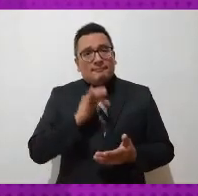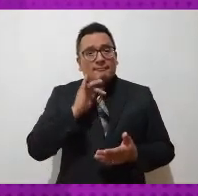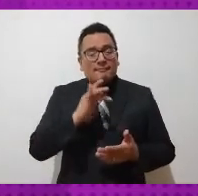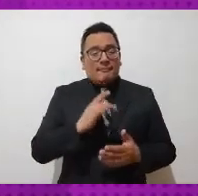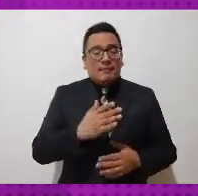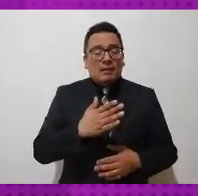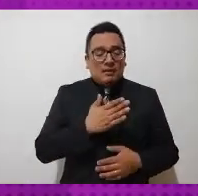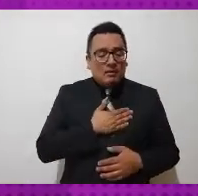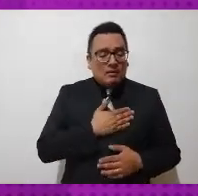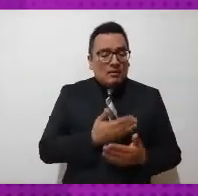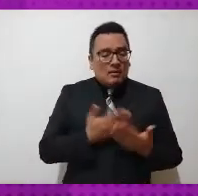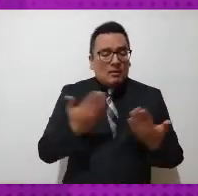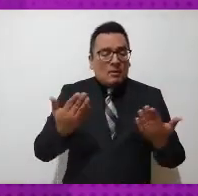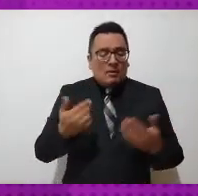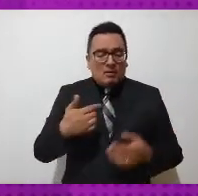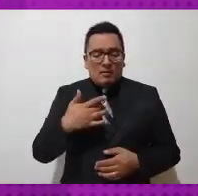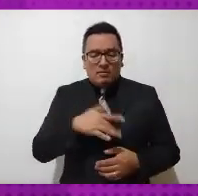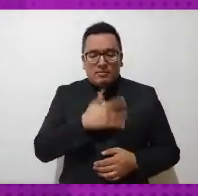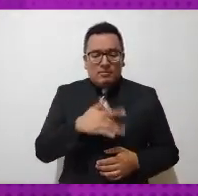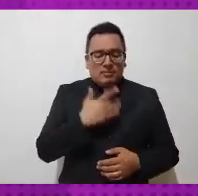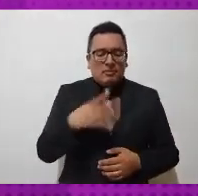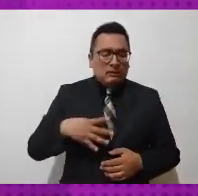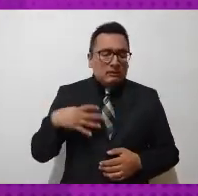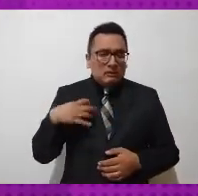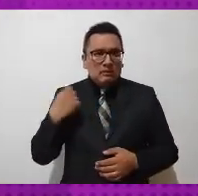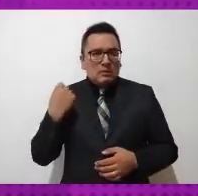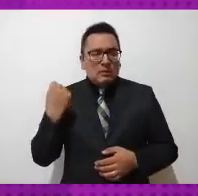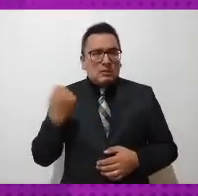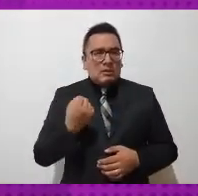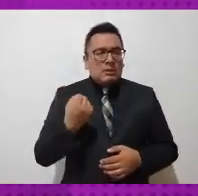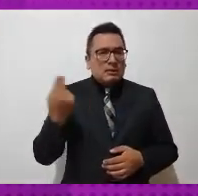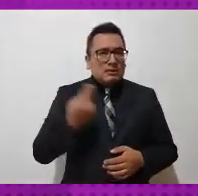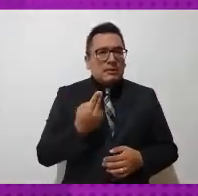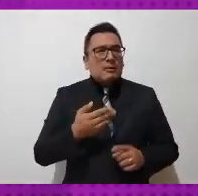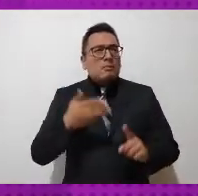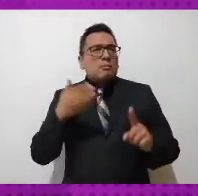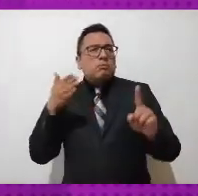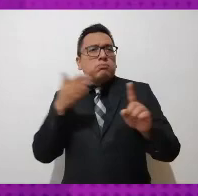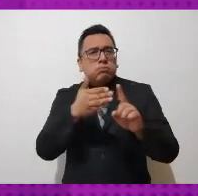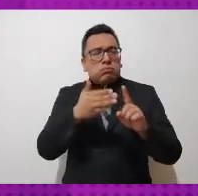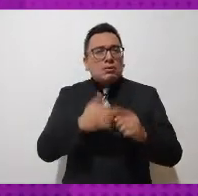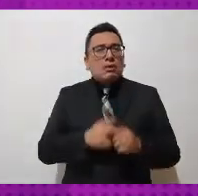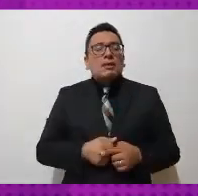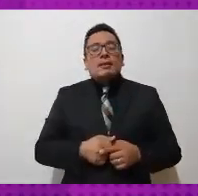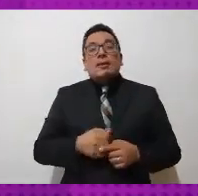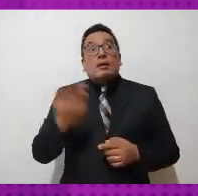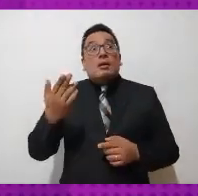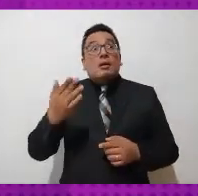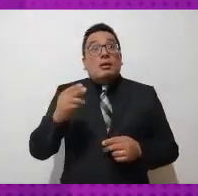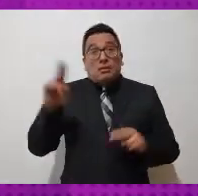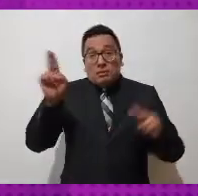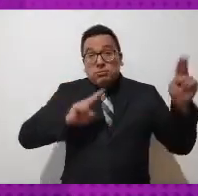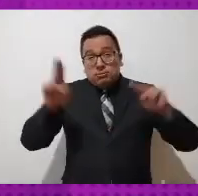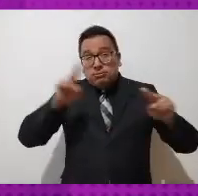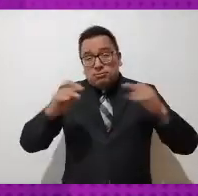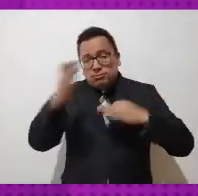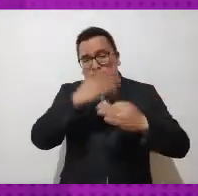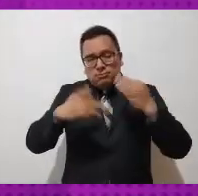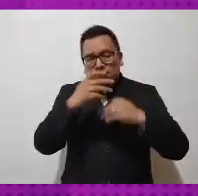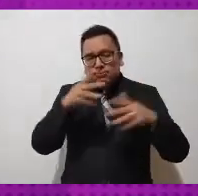Gracias. Yo en este último tema considero que los esfuerzos deben orientarse hacia la construcción de una democracia incluyente. ¿Con